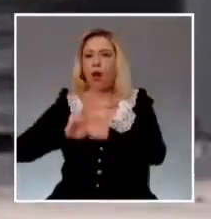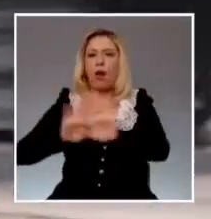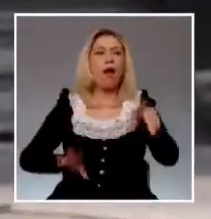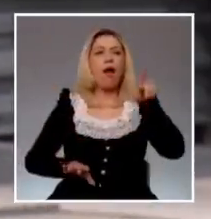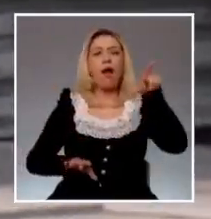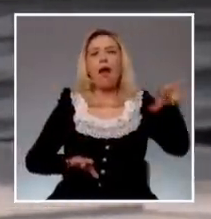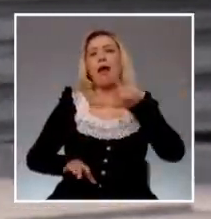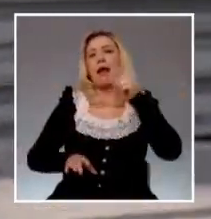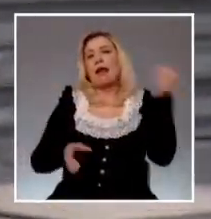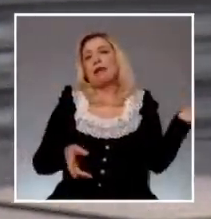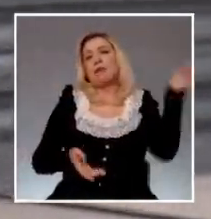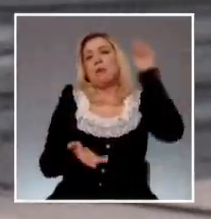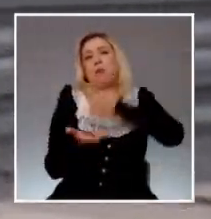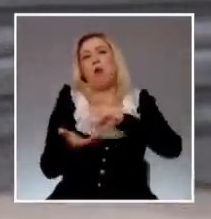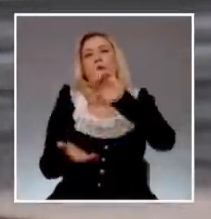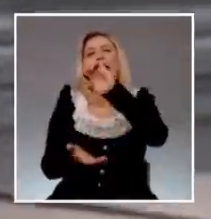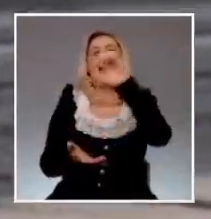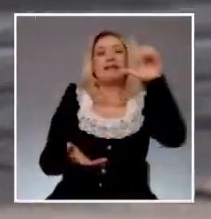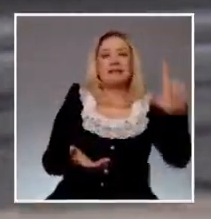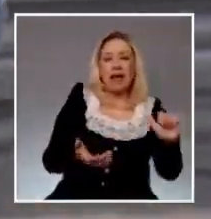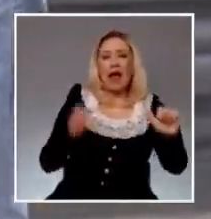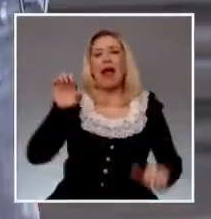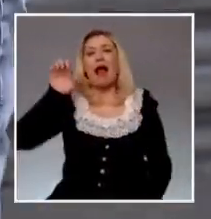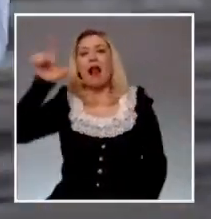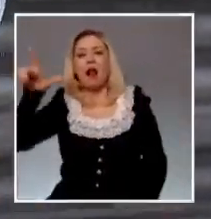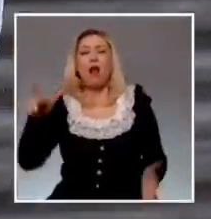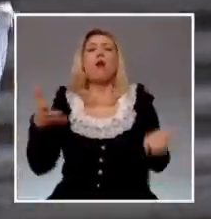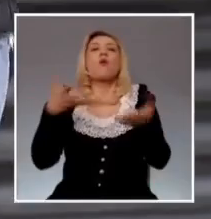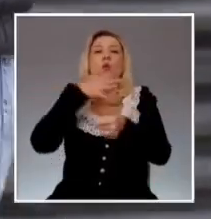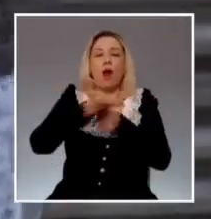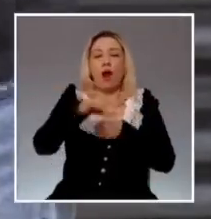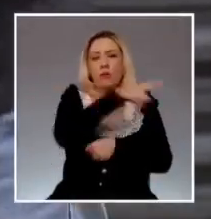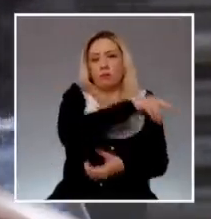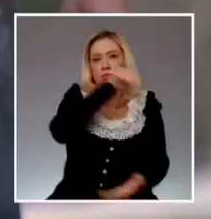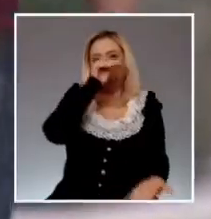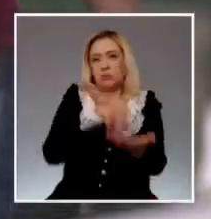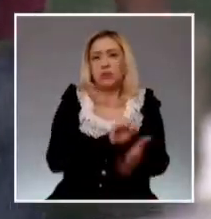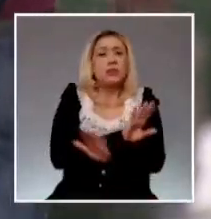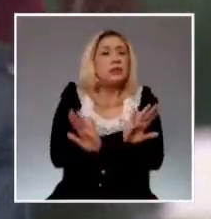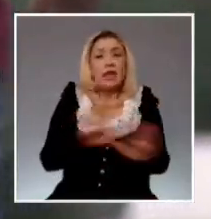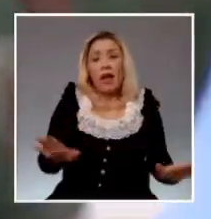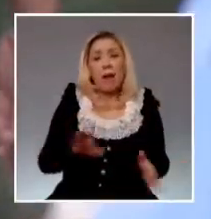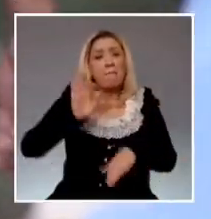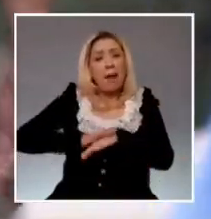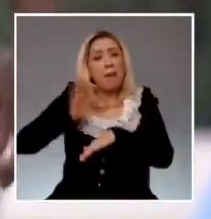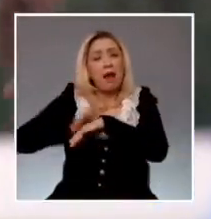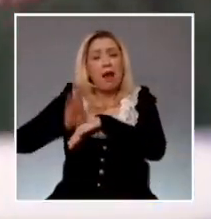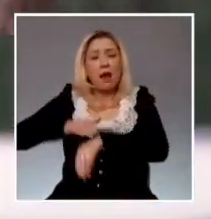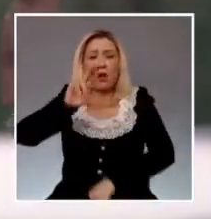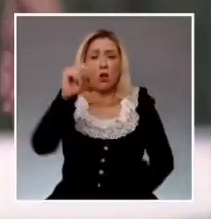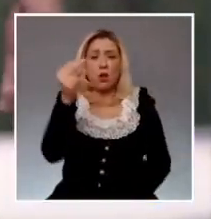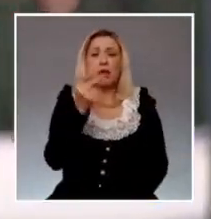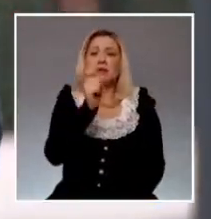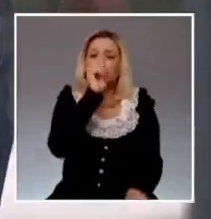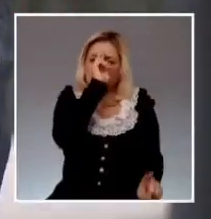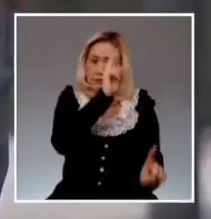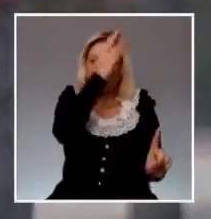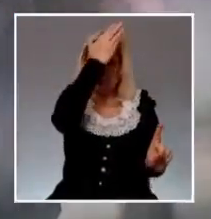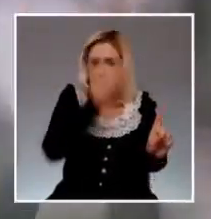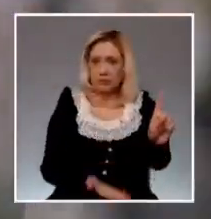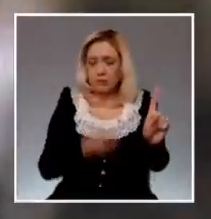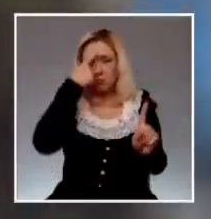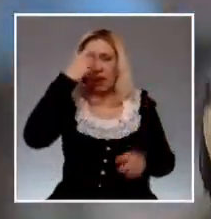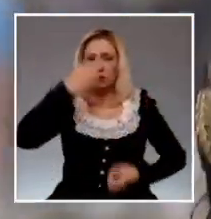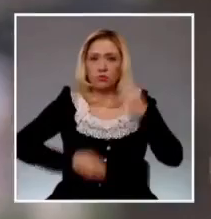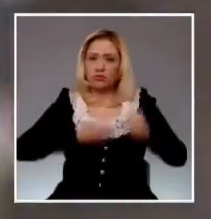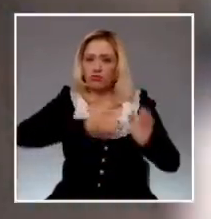y pronombre con los que se identifica actualmente la persona, sin hacer referencia al nombre registral en las posteriores actuaciones,